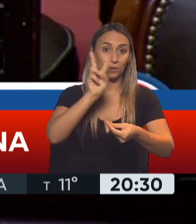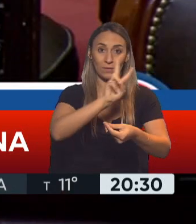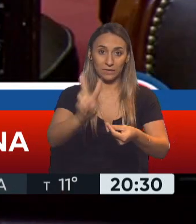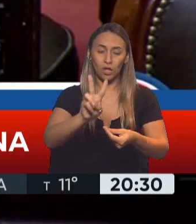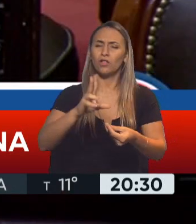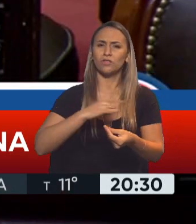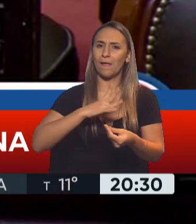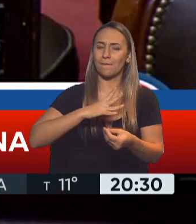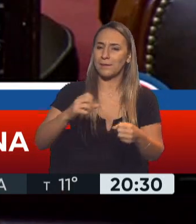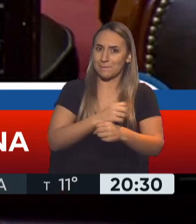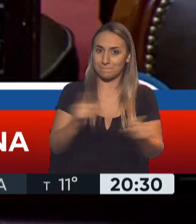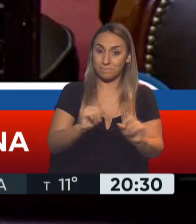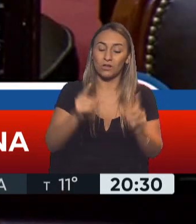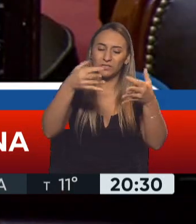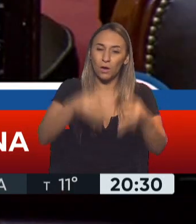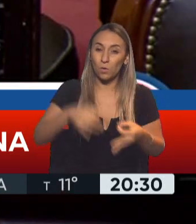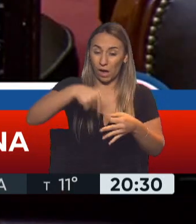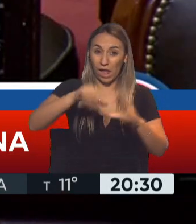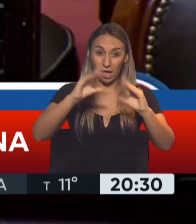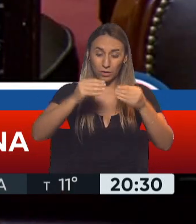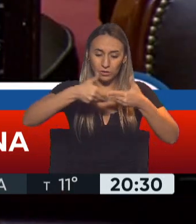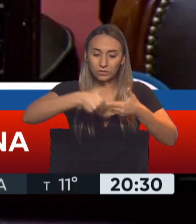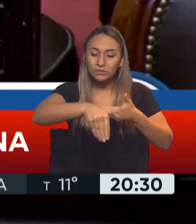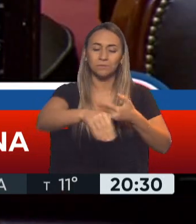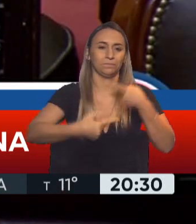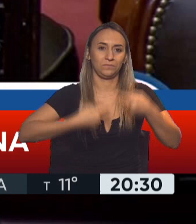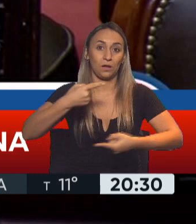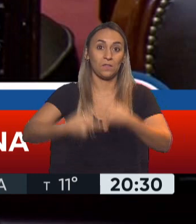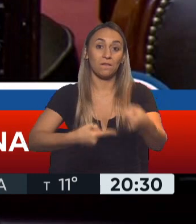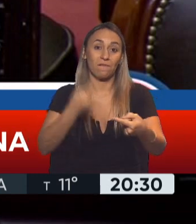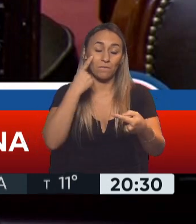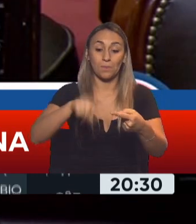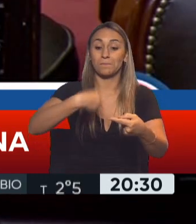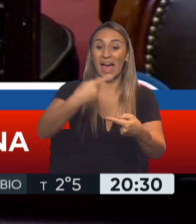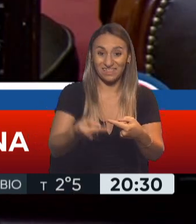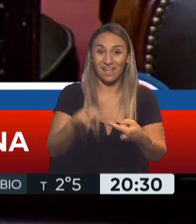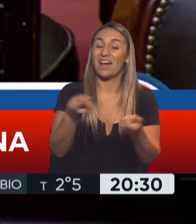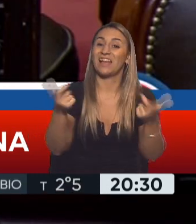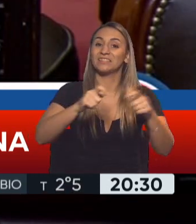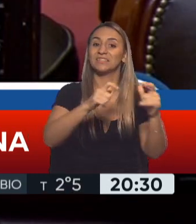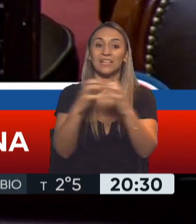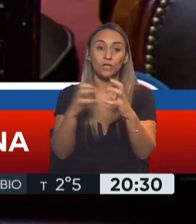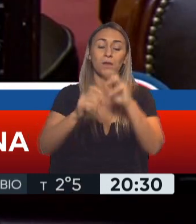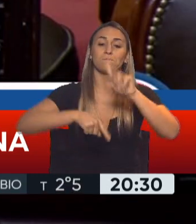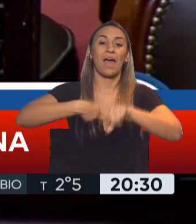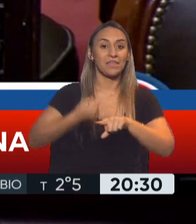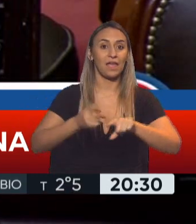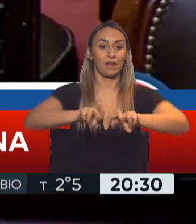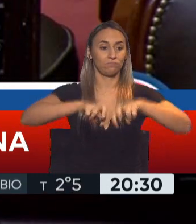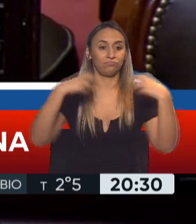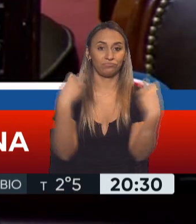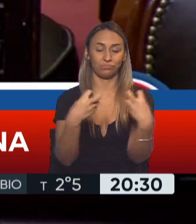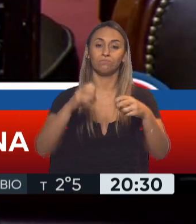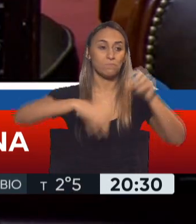en el transcurso de esta noche va a salir porque mañana va a haber discusión y porque mañana va a haber quórum a eso de las